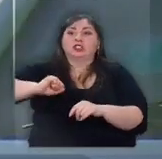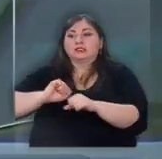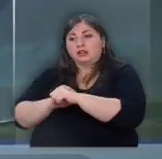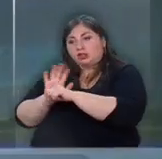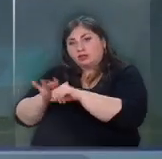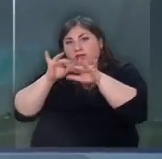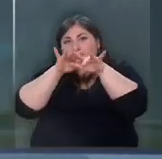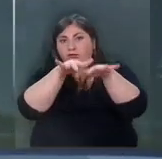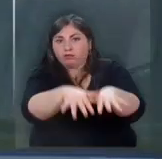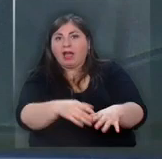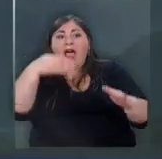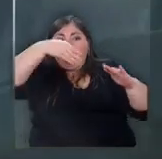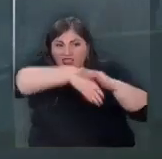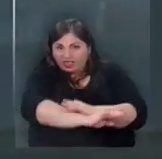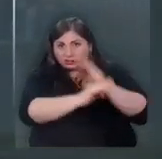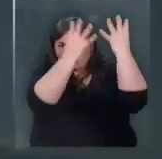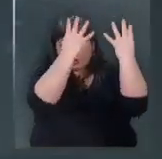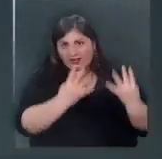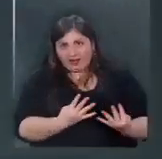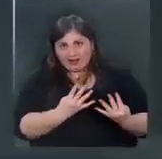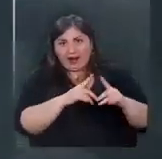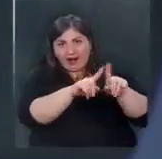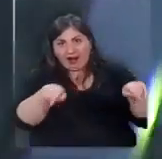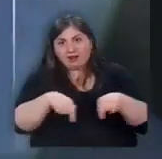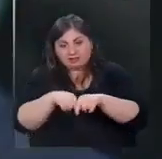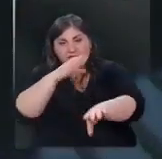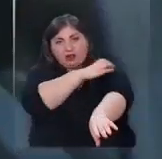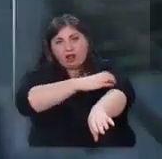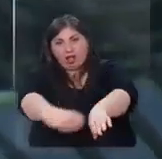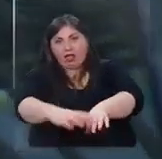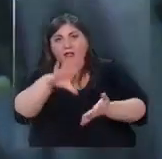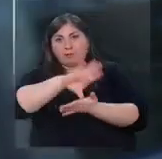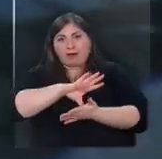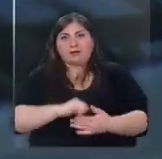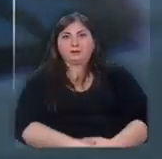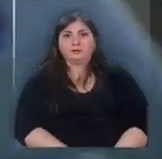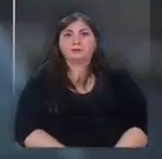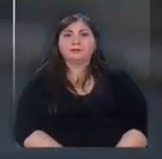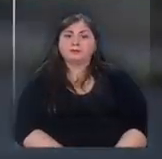de COVID-19 al interior de los distintos recintos penitenciarios.